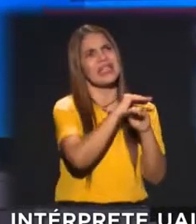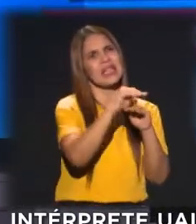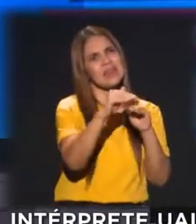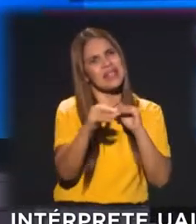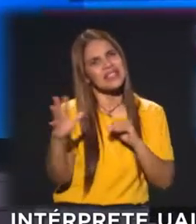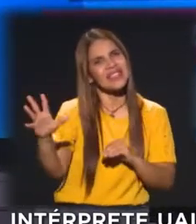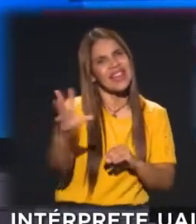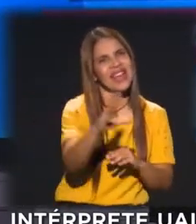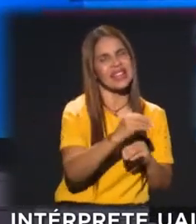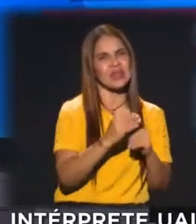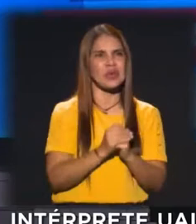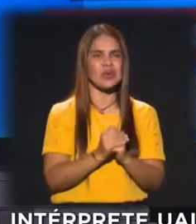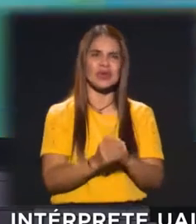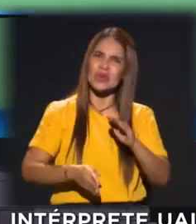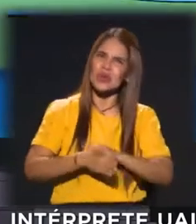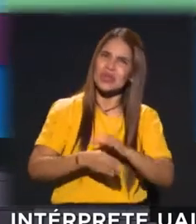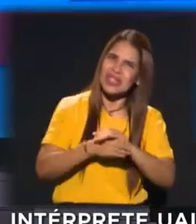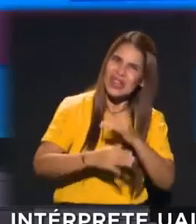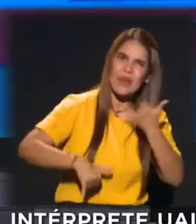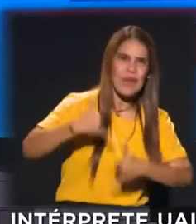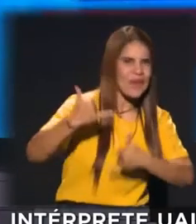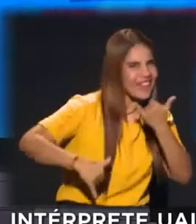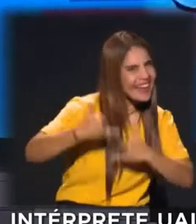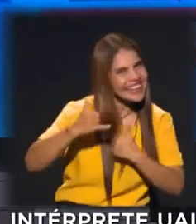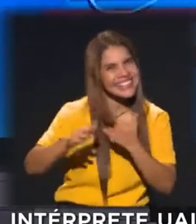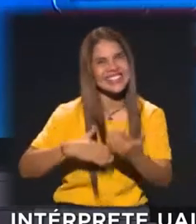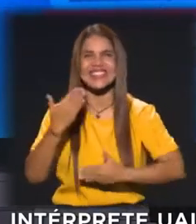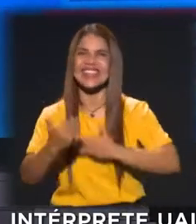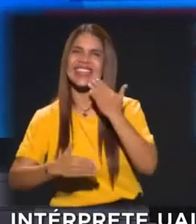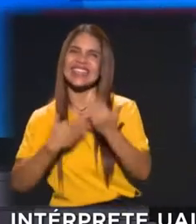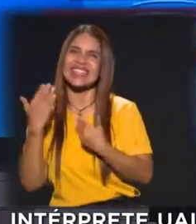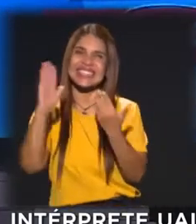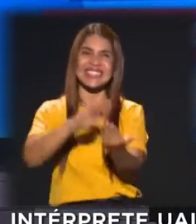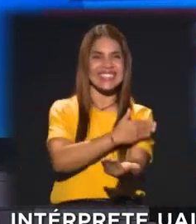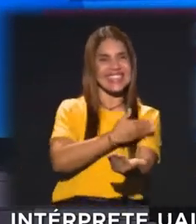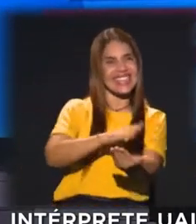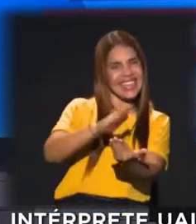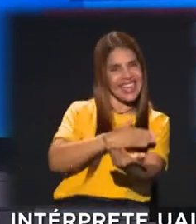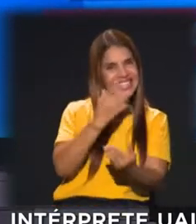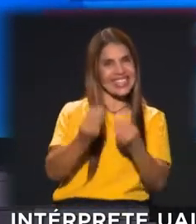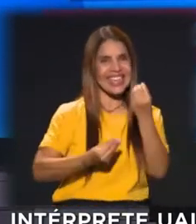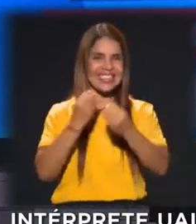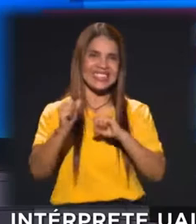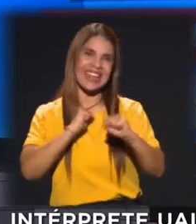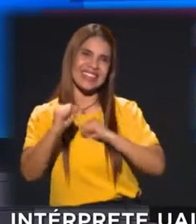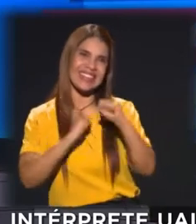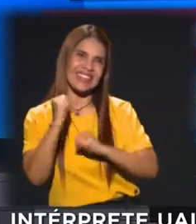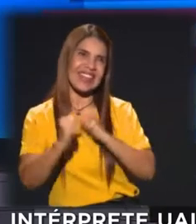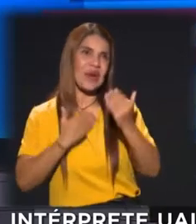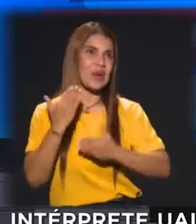Invitación a que lo sigan. Sigue el juego. Sigue cantando porque es para eso, para cantar, para